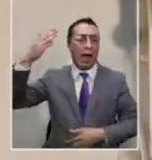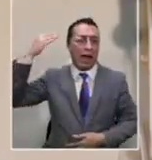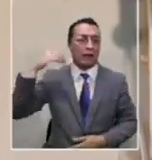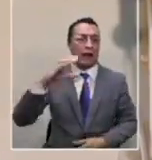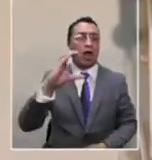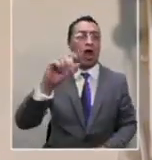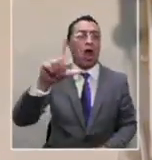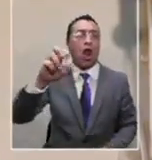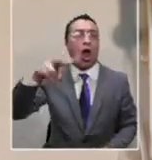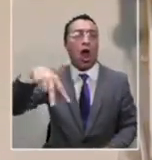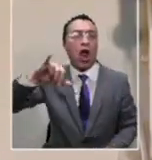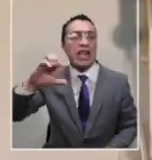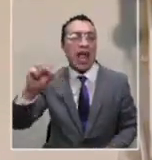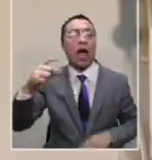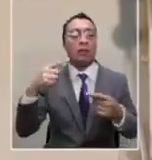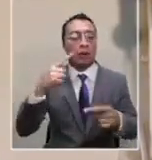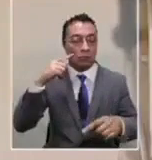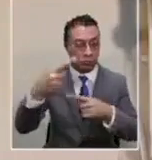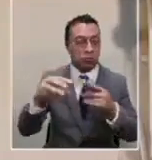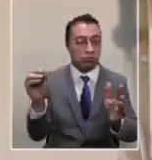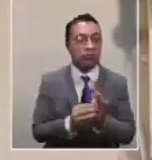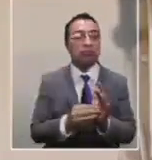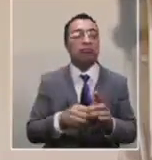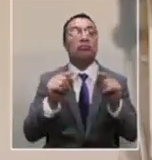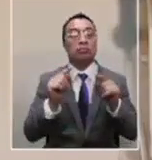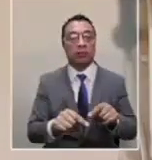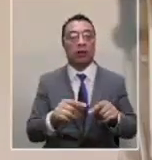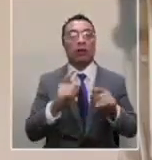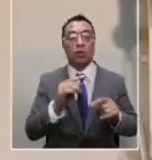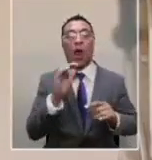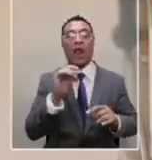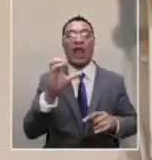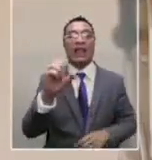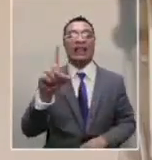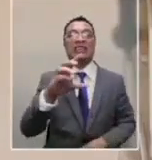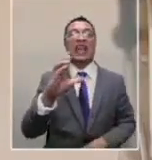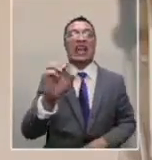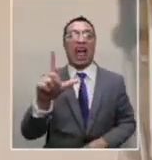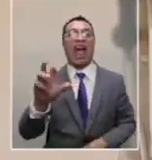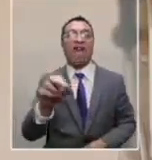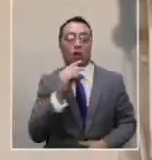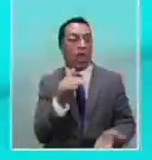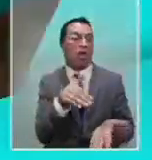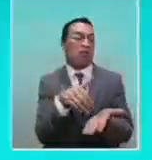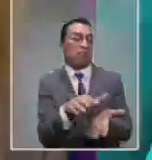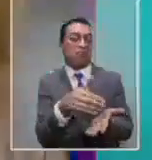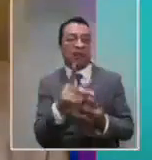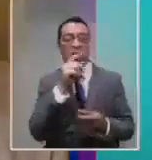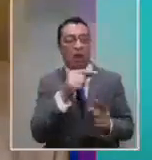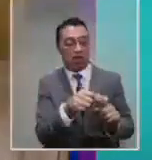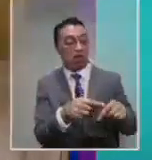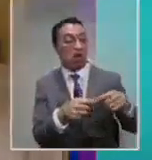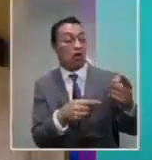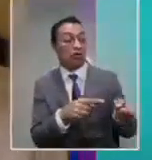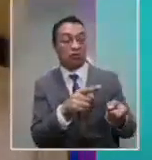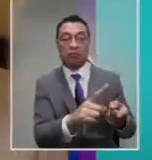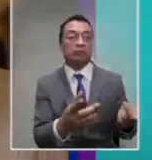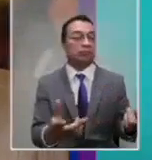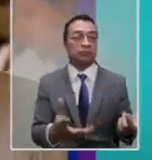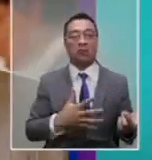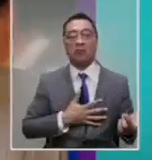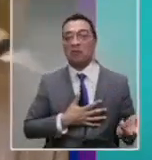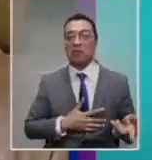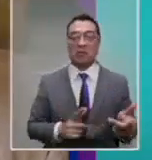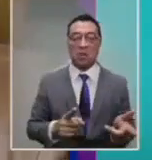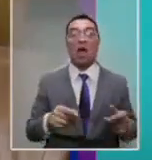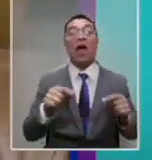¿ya?, se vienen instalando como referentes inferiores, como referentes de esclavitud, de desprecio, como referentes de un otro que hay que negar,